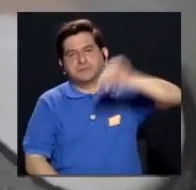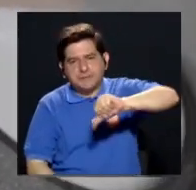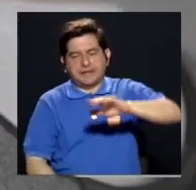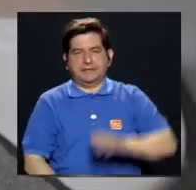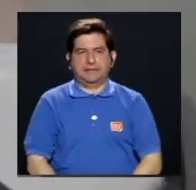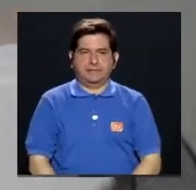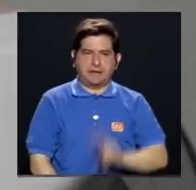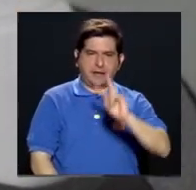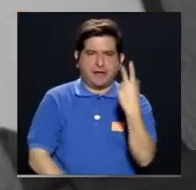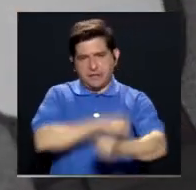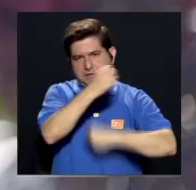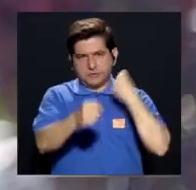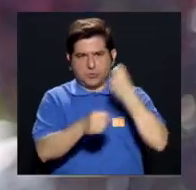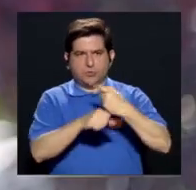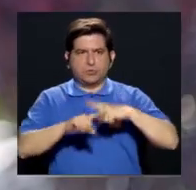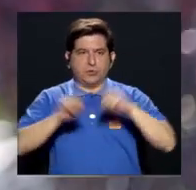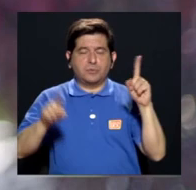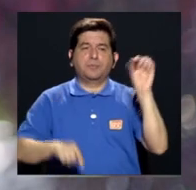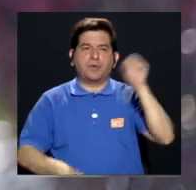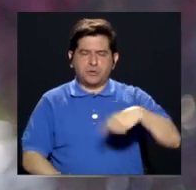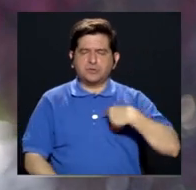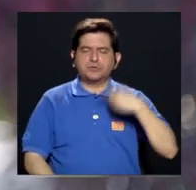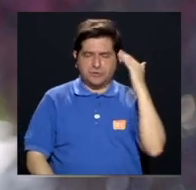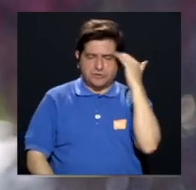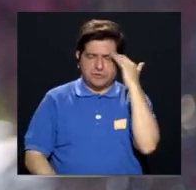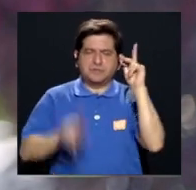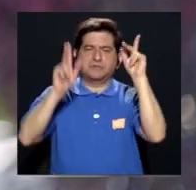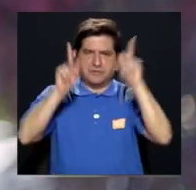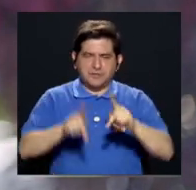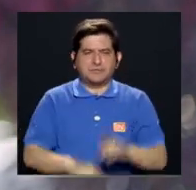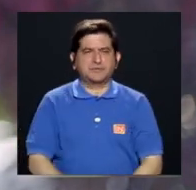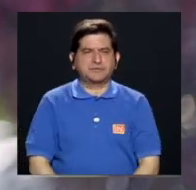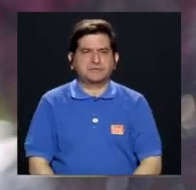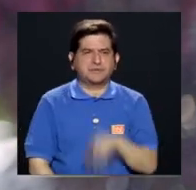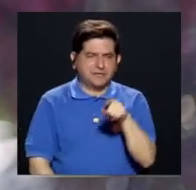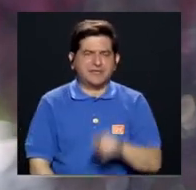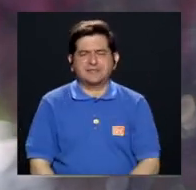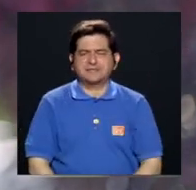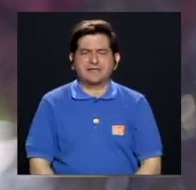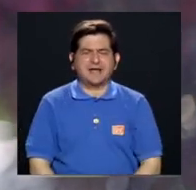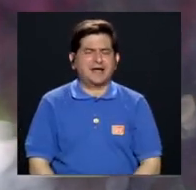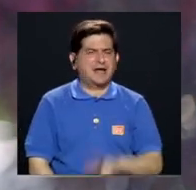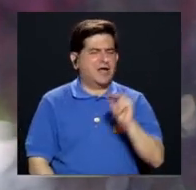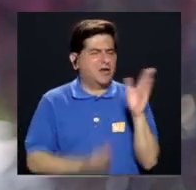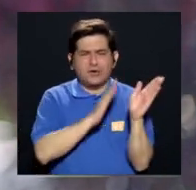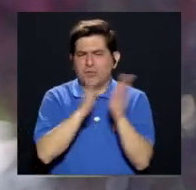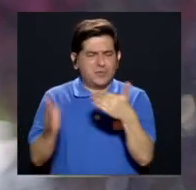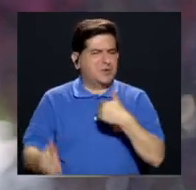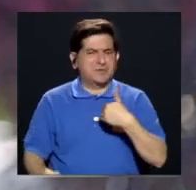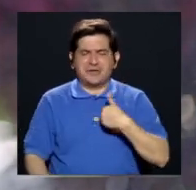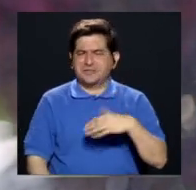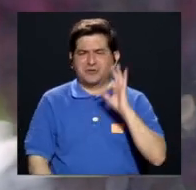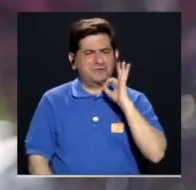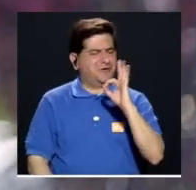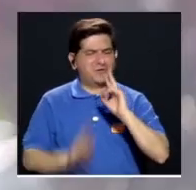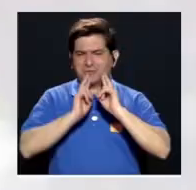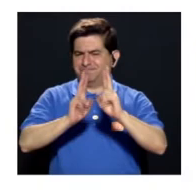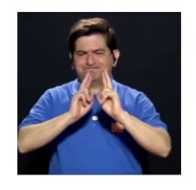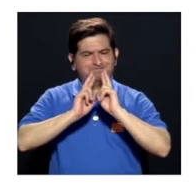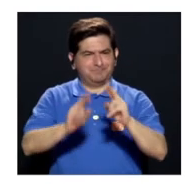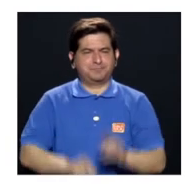año. Pero sí conocí varias personas que les tocó pasar por cálculo sin ninguna preparación y no les fue muy bien, que